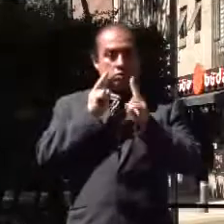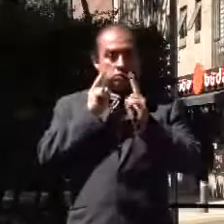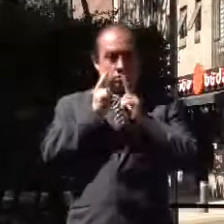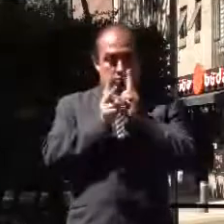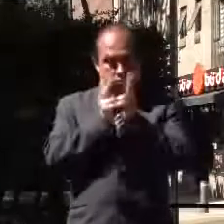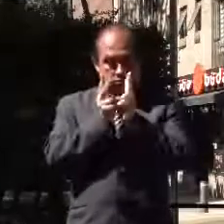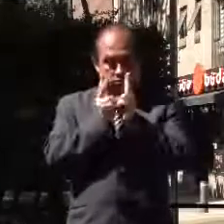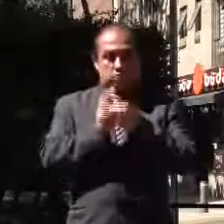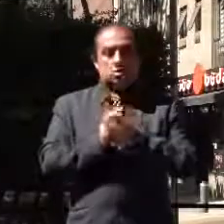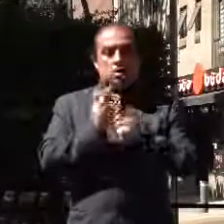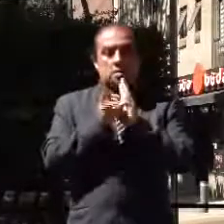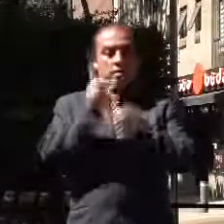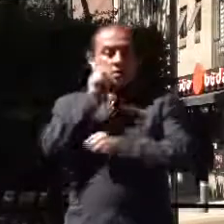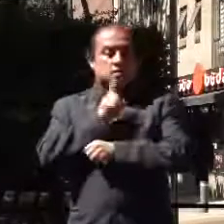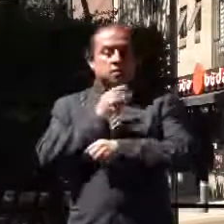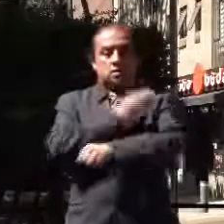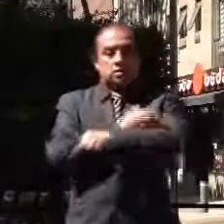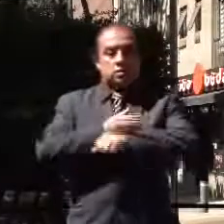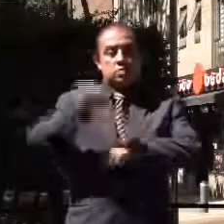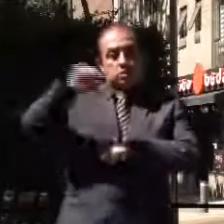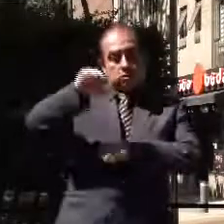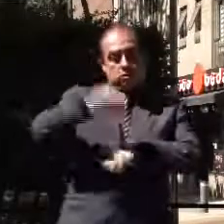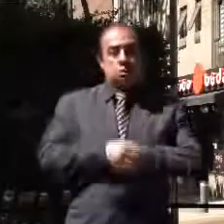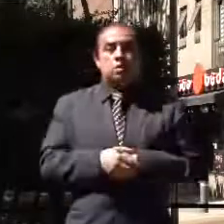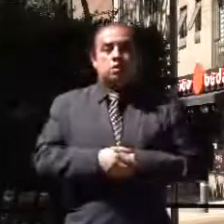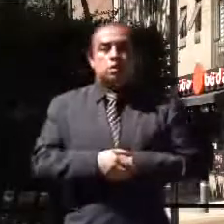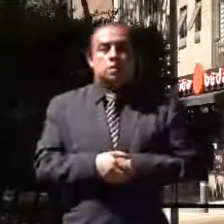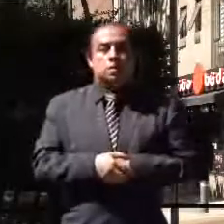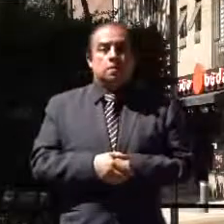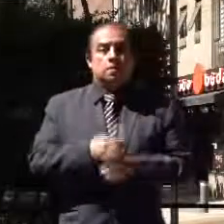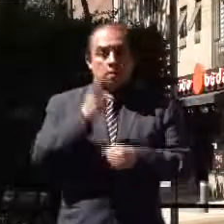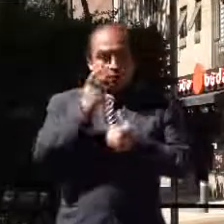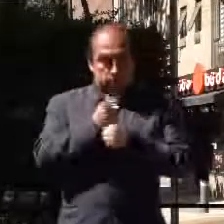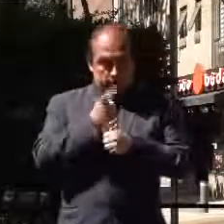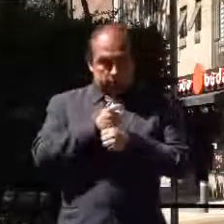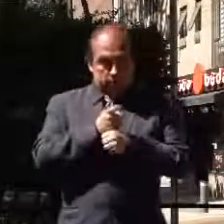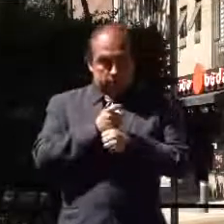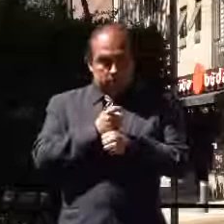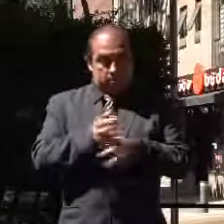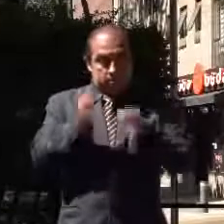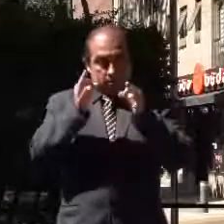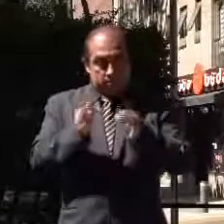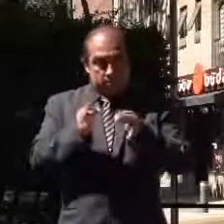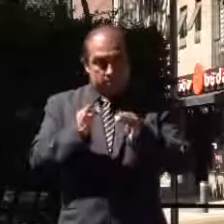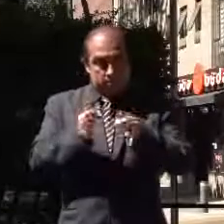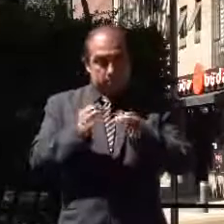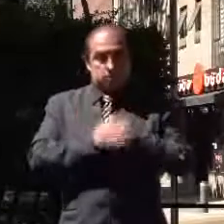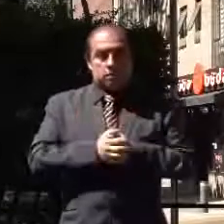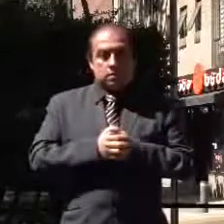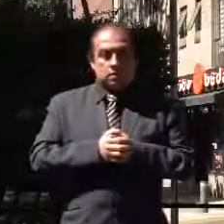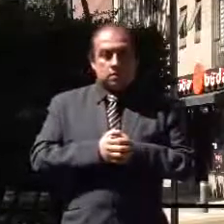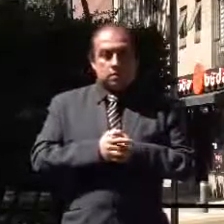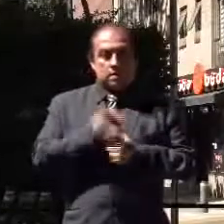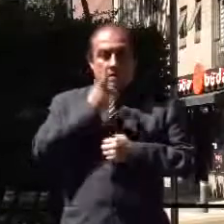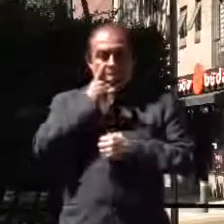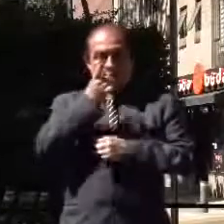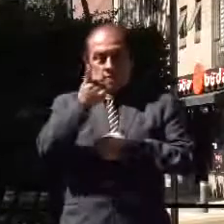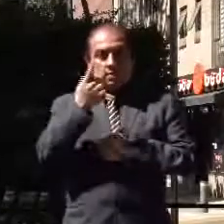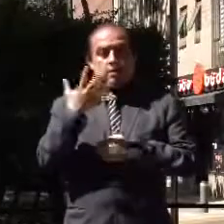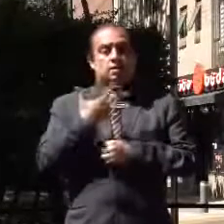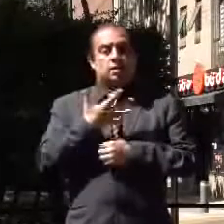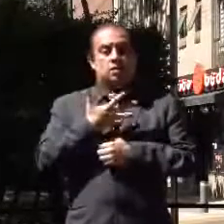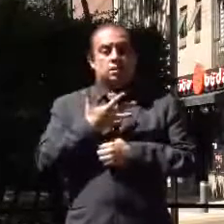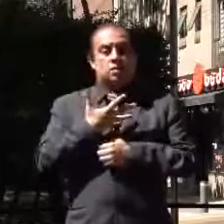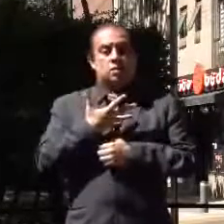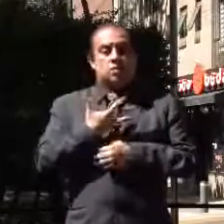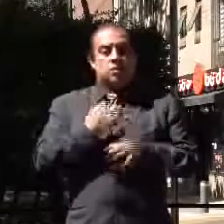nos acompañan el día de hoy. Primero, afirmar y decir que tenemos una